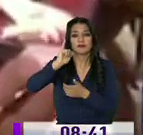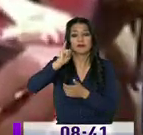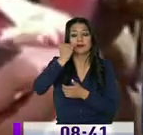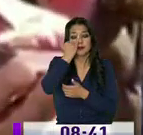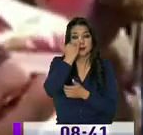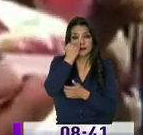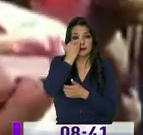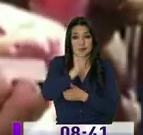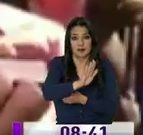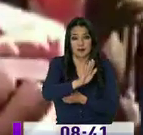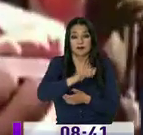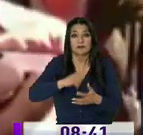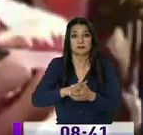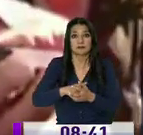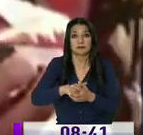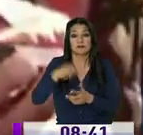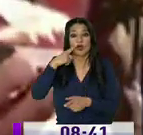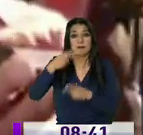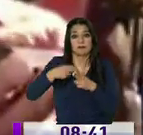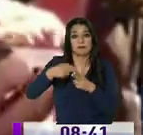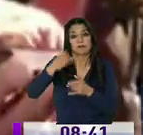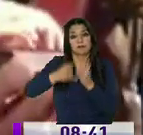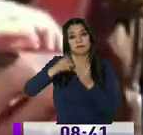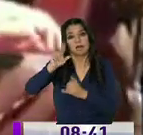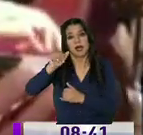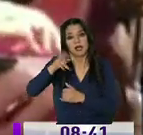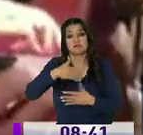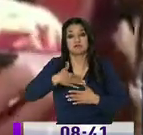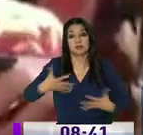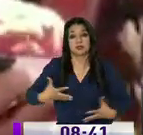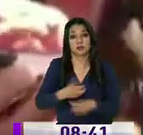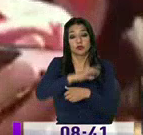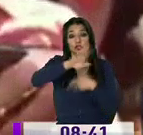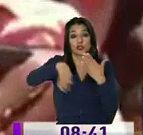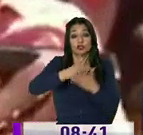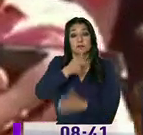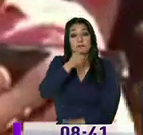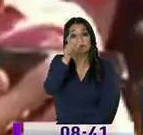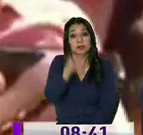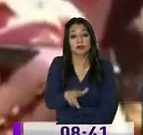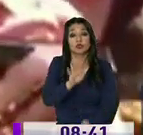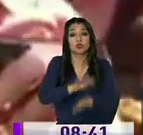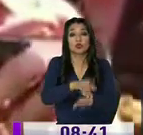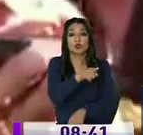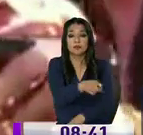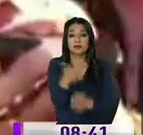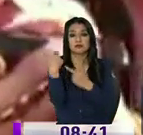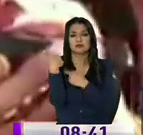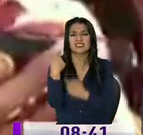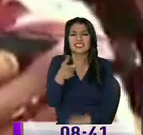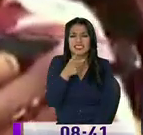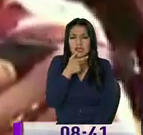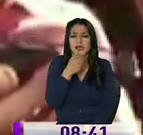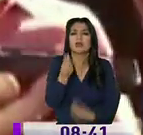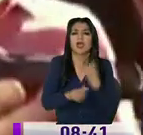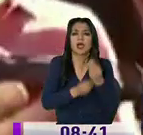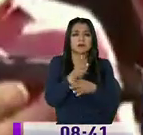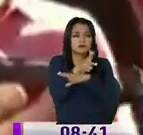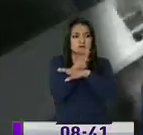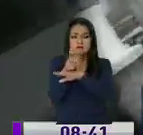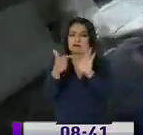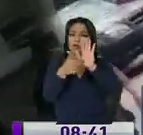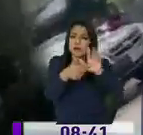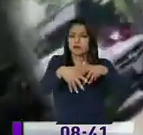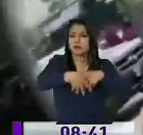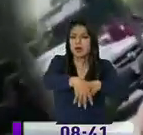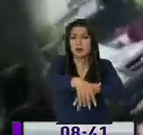Vargas, por la seguridad mía y por la seguridad de todos los periodistas que estamos cubriendo las manifestaciones y este paro. Ante